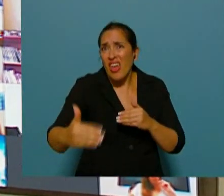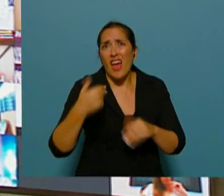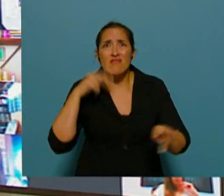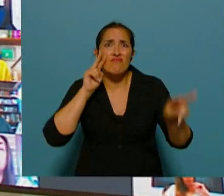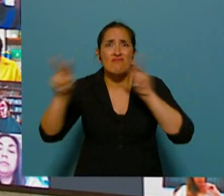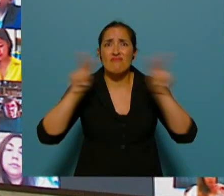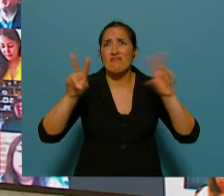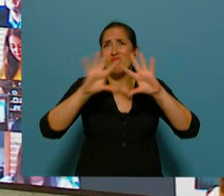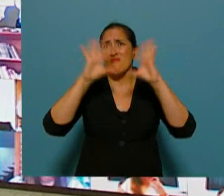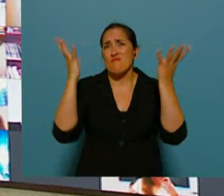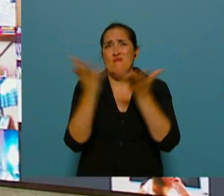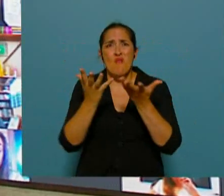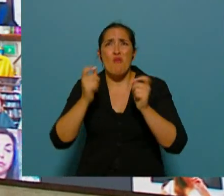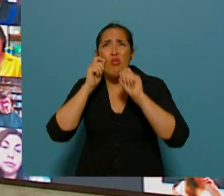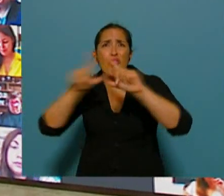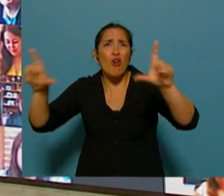aterradoras recorrieron el planeta.